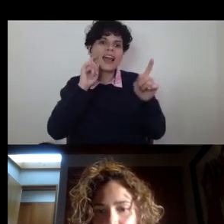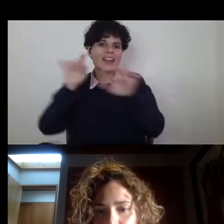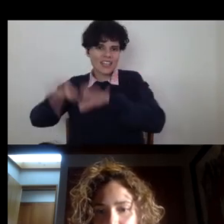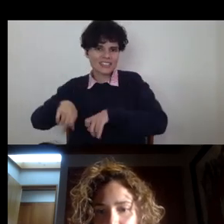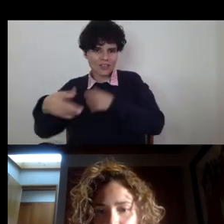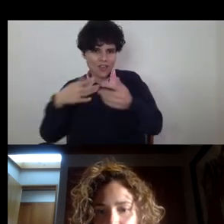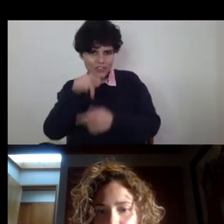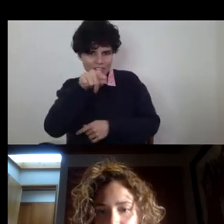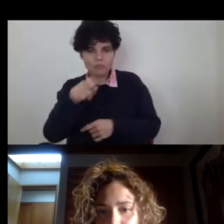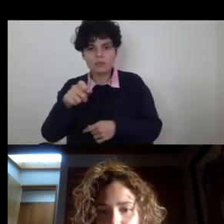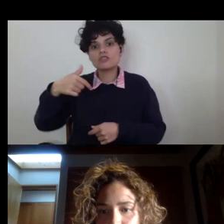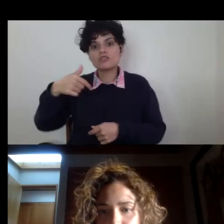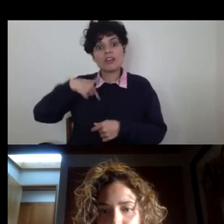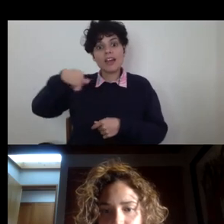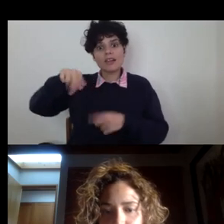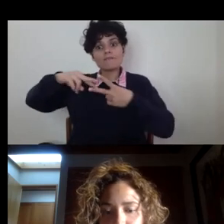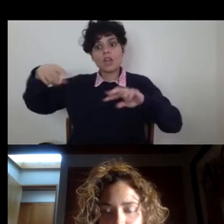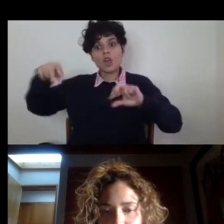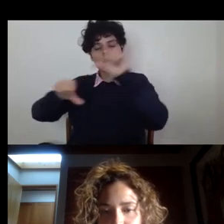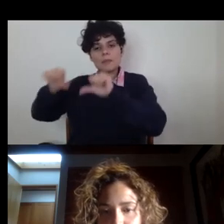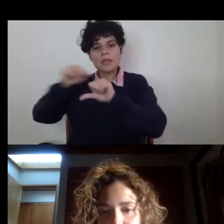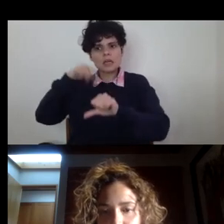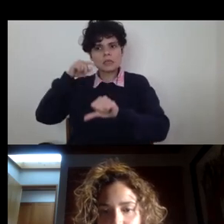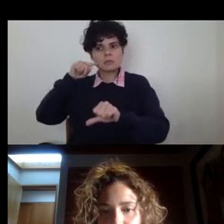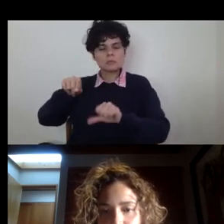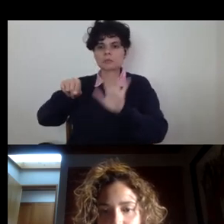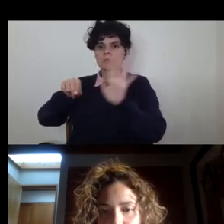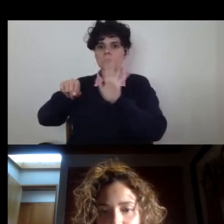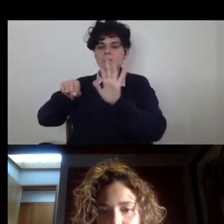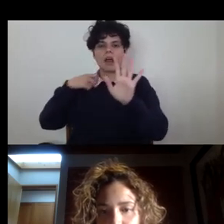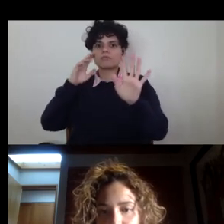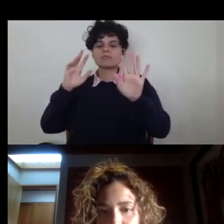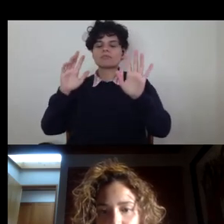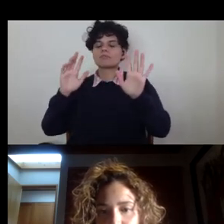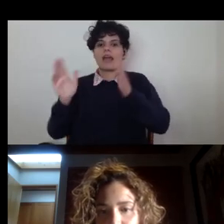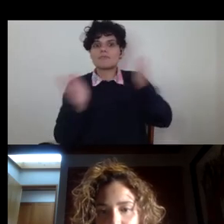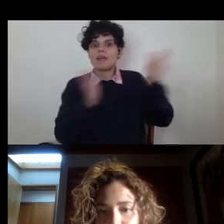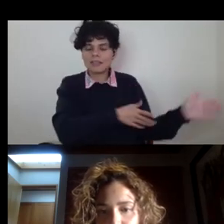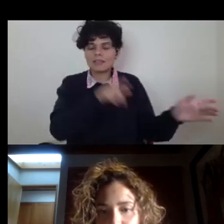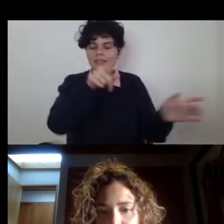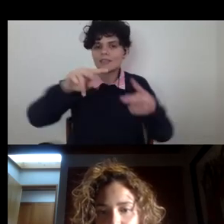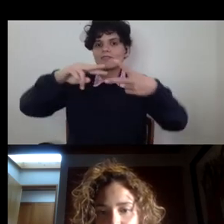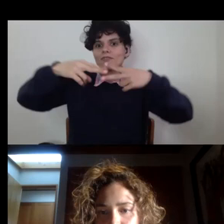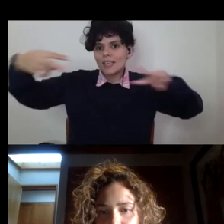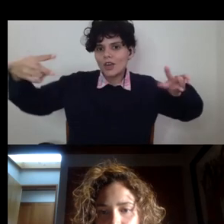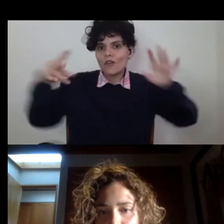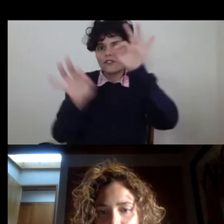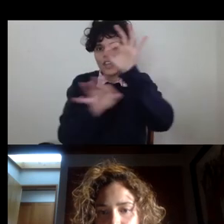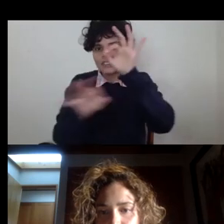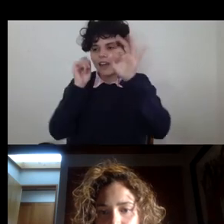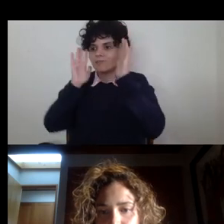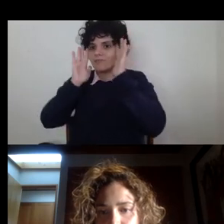poco, ahí abandoné la bioquímica porque me fascinó la biofísica, aunque nunca he abandonado completamente la bioquímica, debo